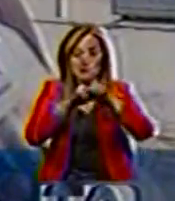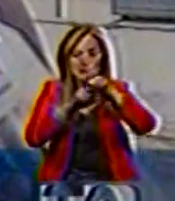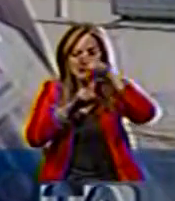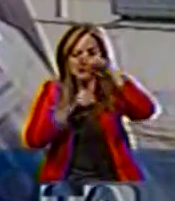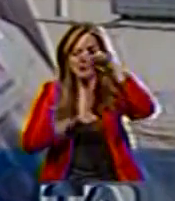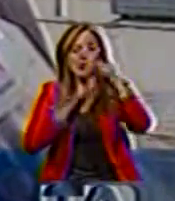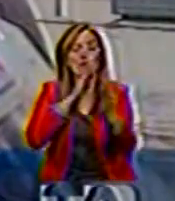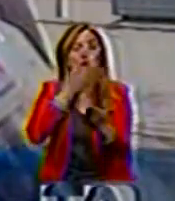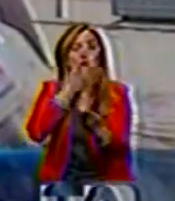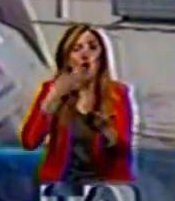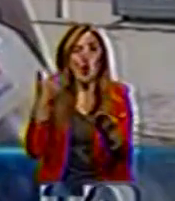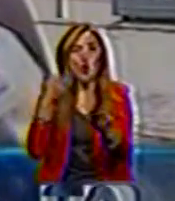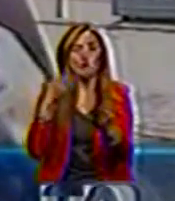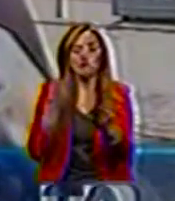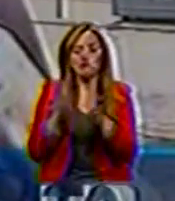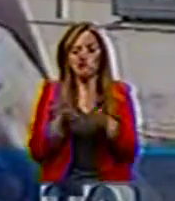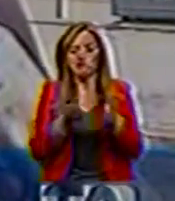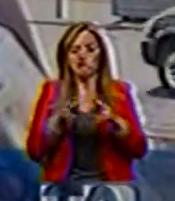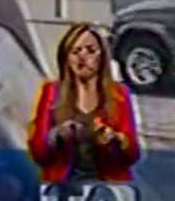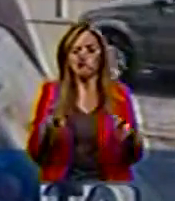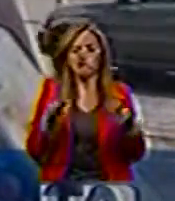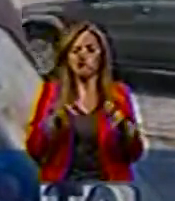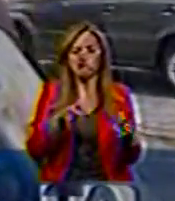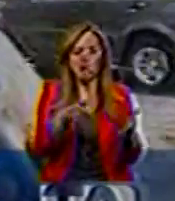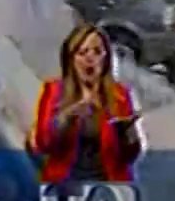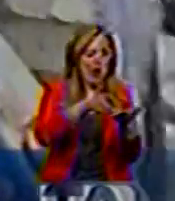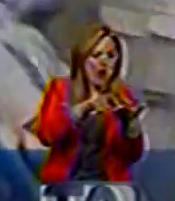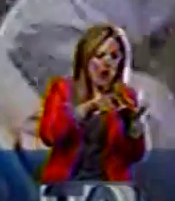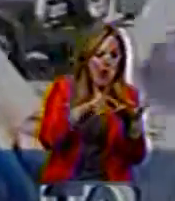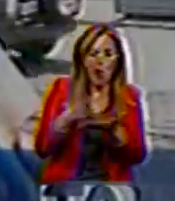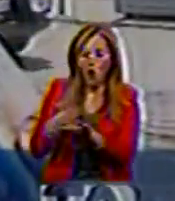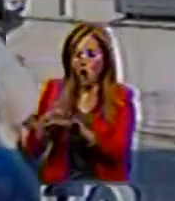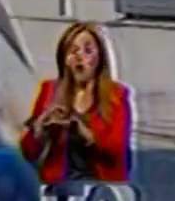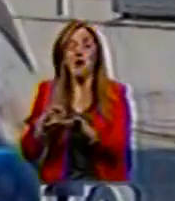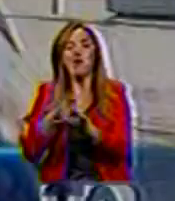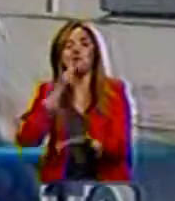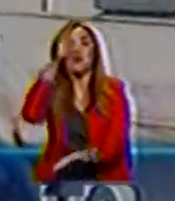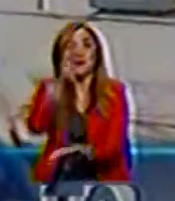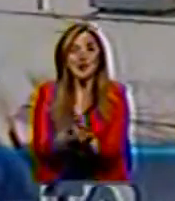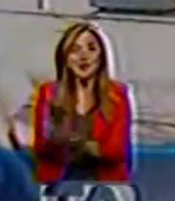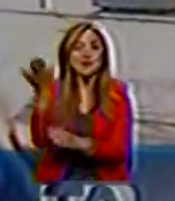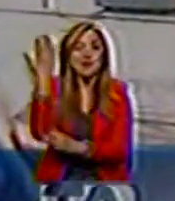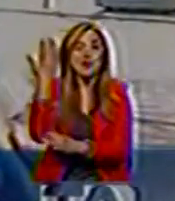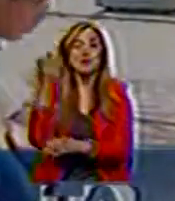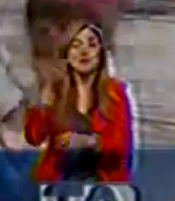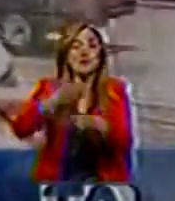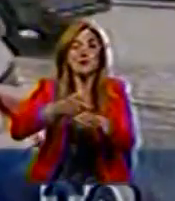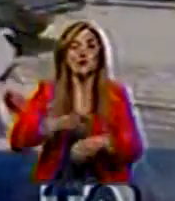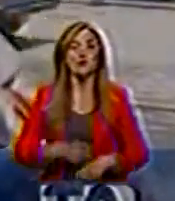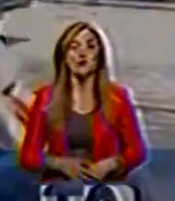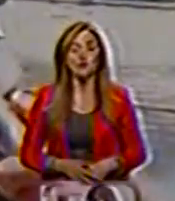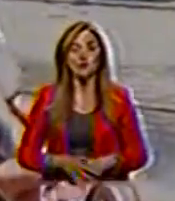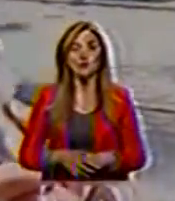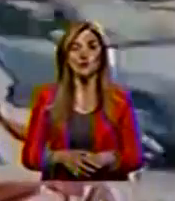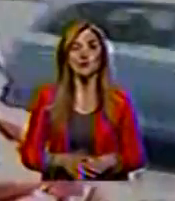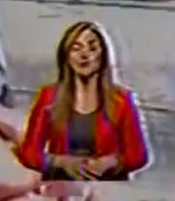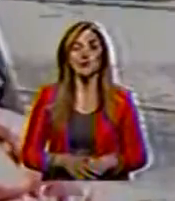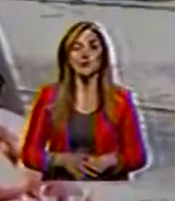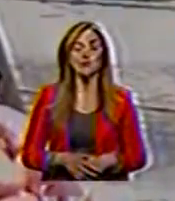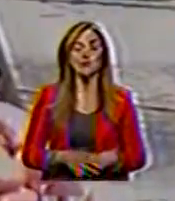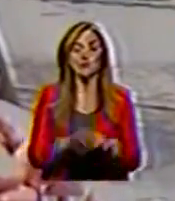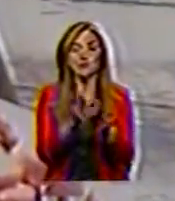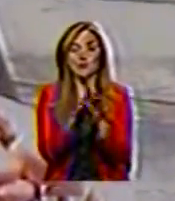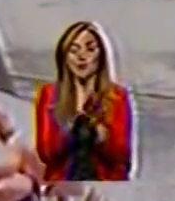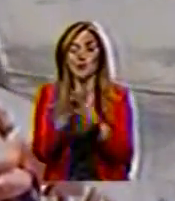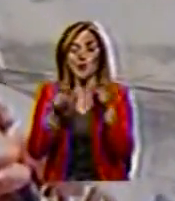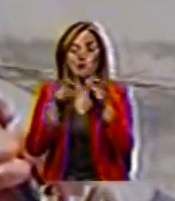encaminando de mejor manera para destacar los hechos reales que sucedieron en su momento en estos casos específicamente. Claro, con los funcionarios y también con